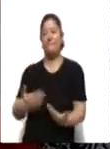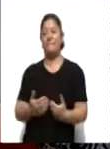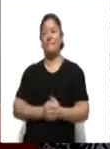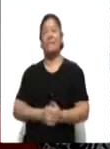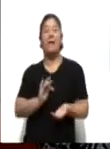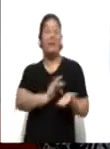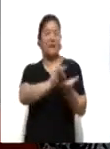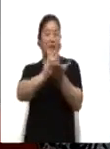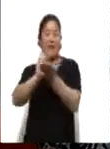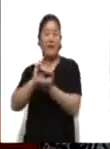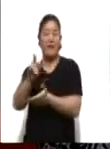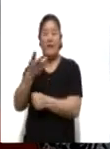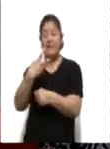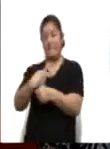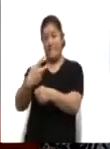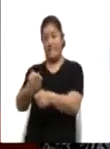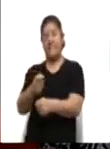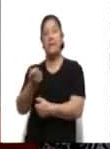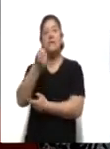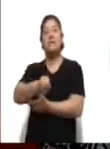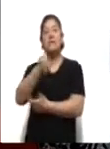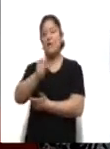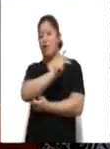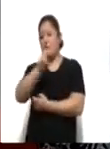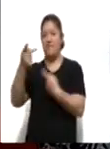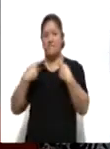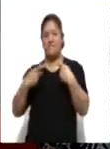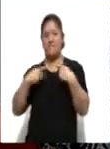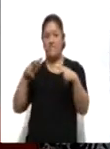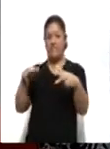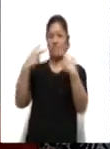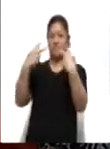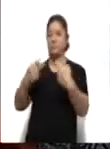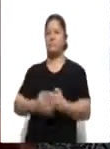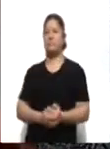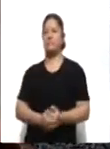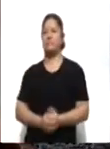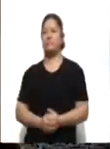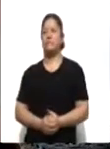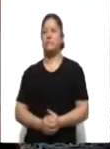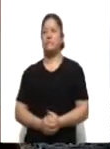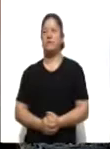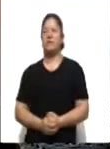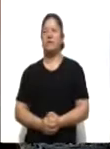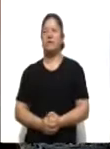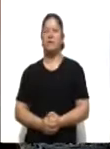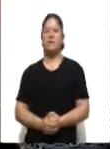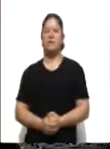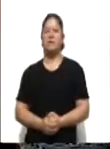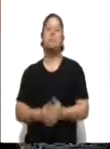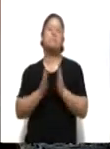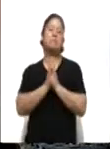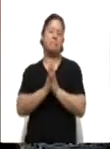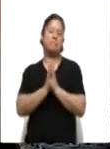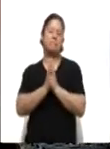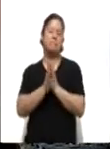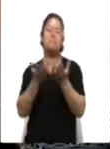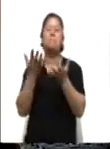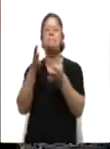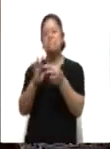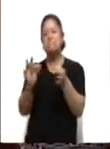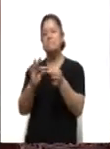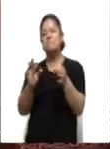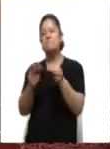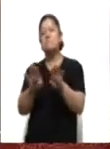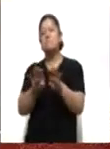invitación y sobre todo saludando a todos los que nos ven a través de este medio por favor platiqué nos cómo es que va a estar trabajando